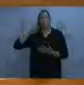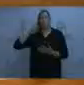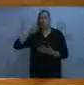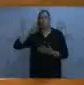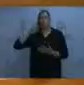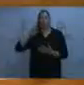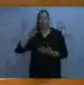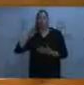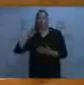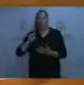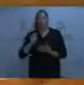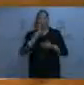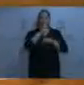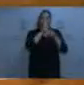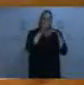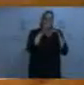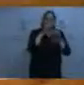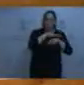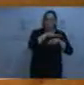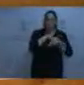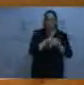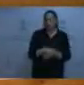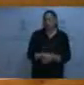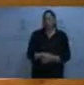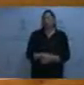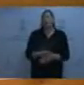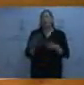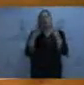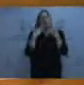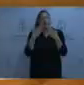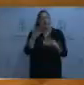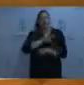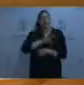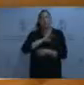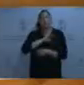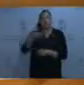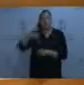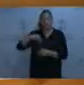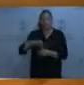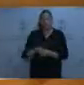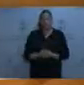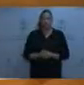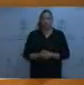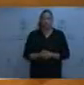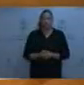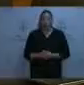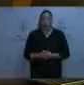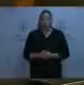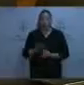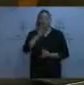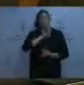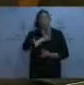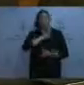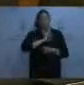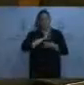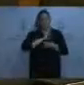al Consejo de Gobierno. Señora Massa, tiene la palabra. Gracias, señor presidente. Señor consejero,